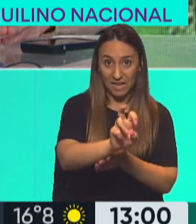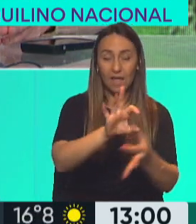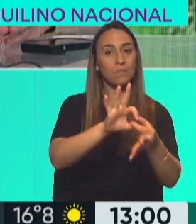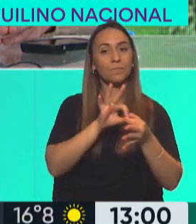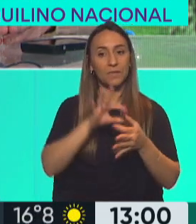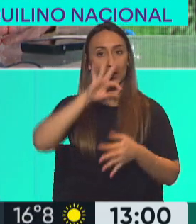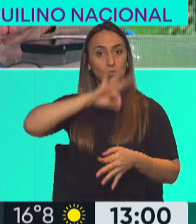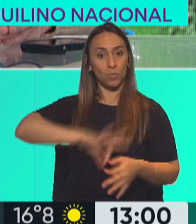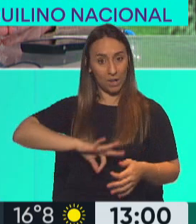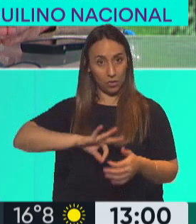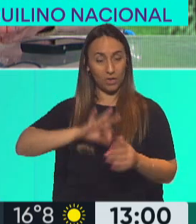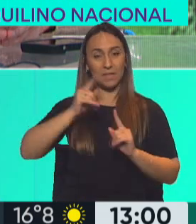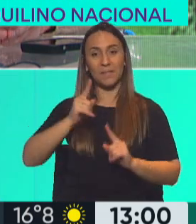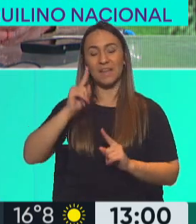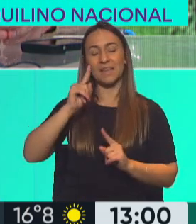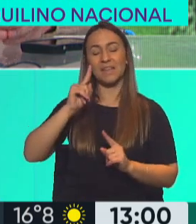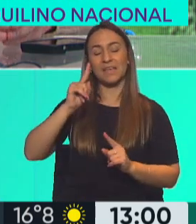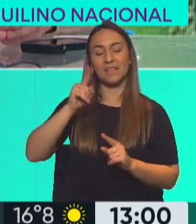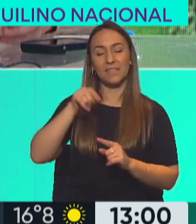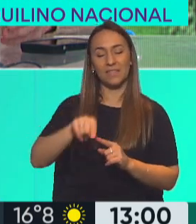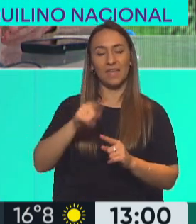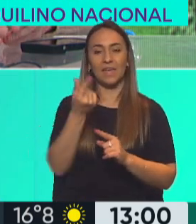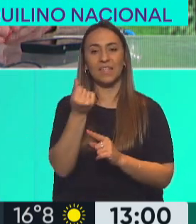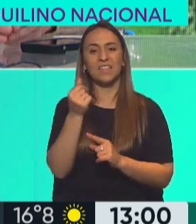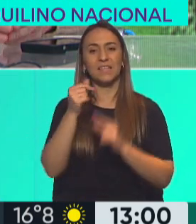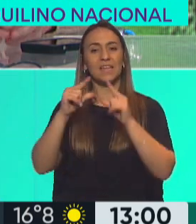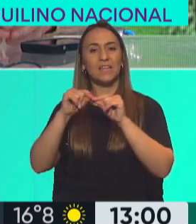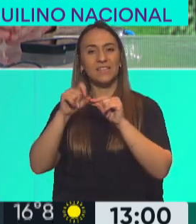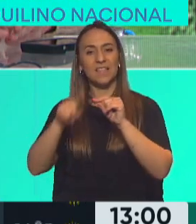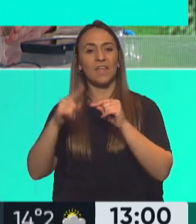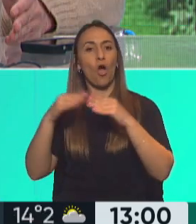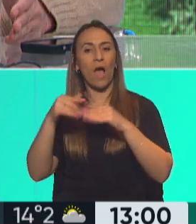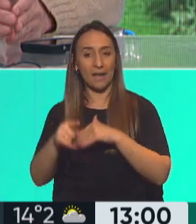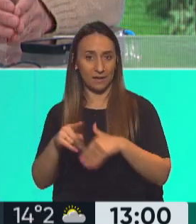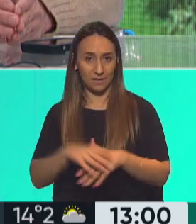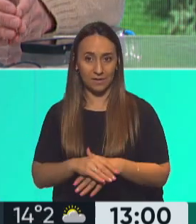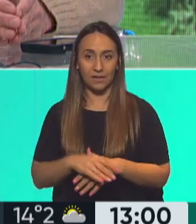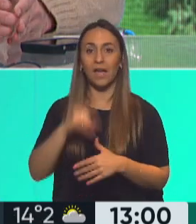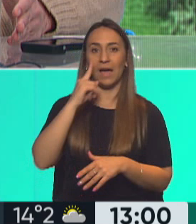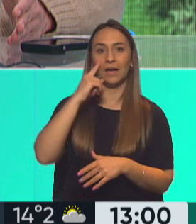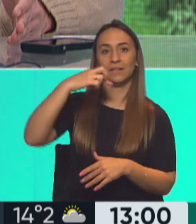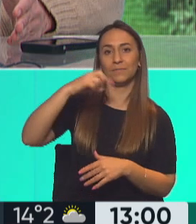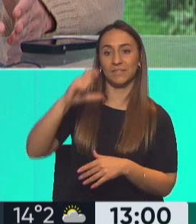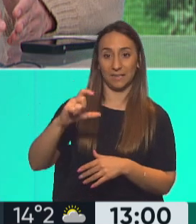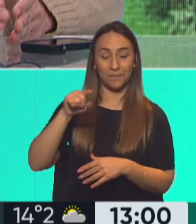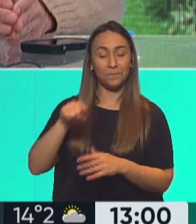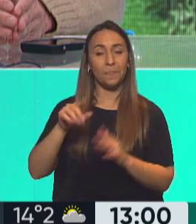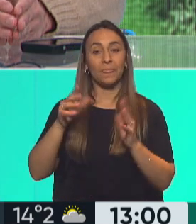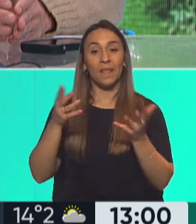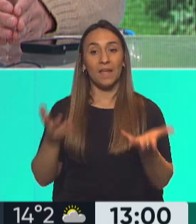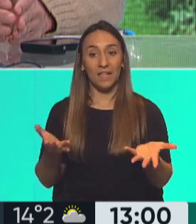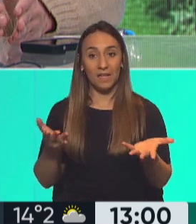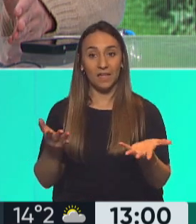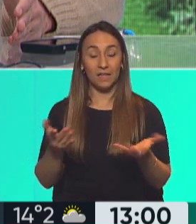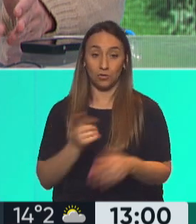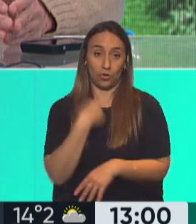sentido, lo que todavía no hay una resolución son pisos, ¿bien? ¿De dónde surgen el piso de alquiler? Y nosotros